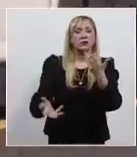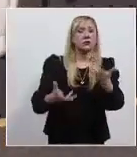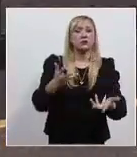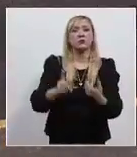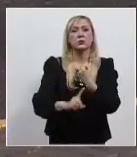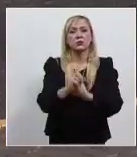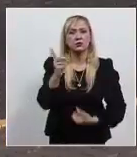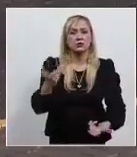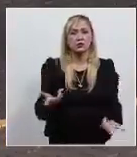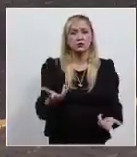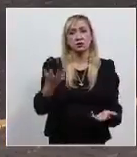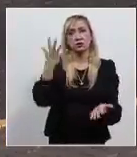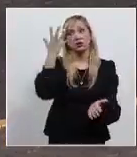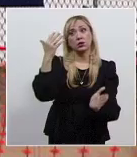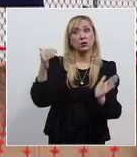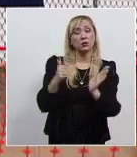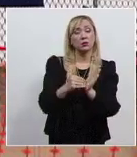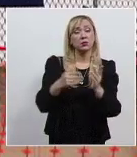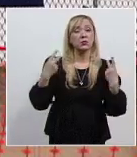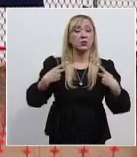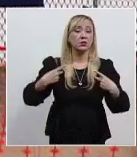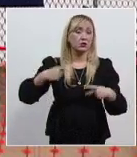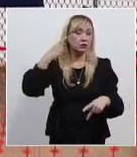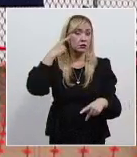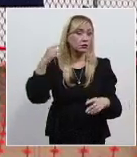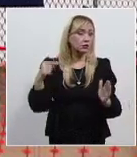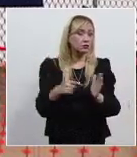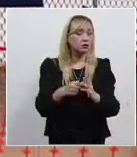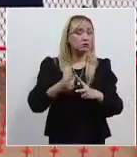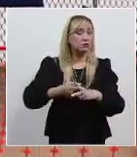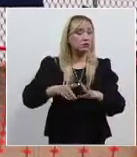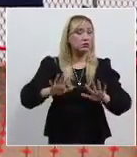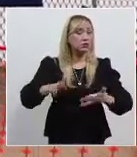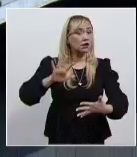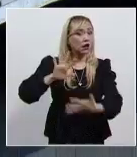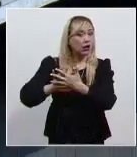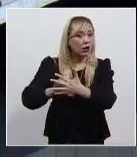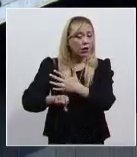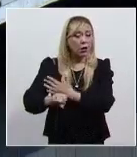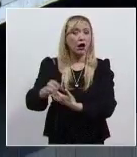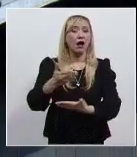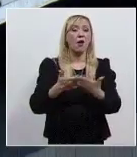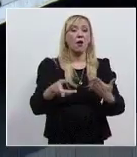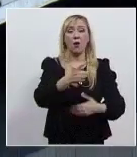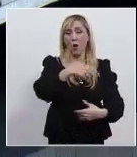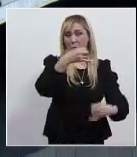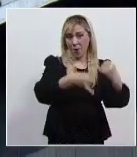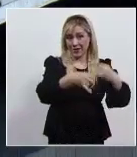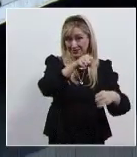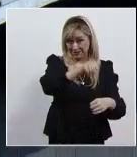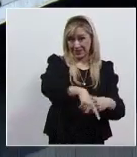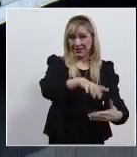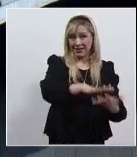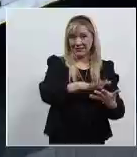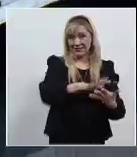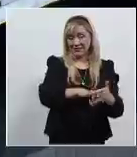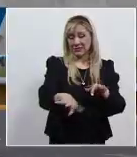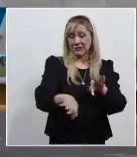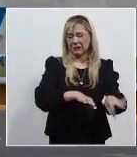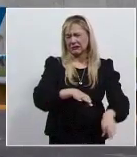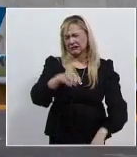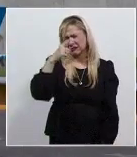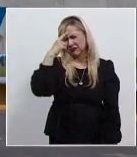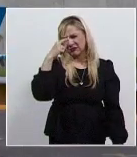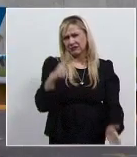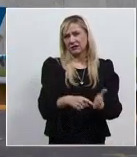anualmente 5,000 personas son privadas de la libertad, por lo que se espera que el trabajo de los jueces de ejecución de sentencias se incremente